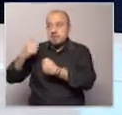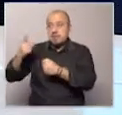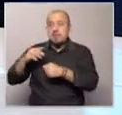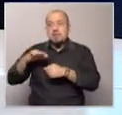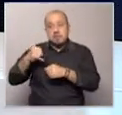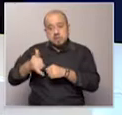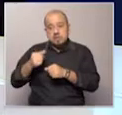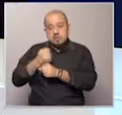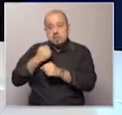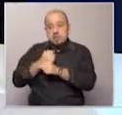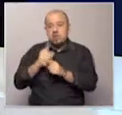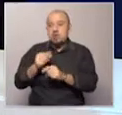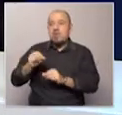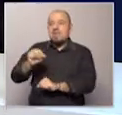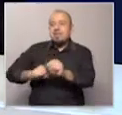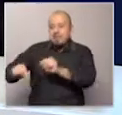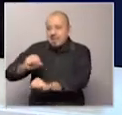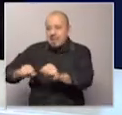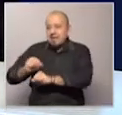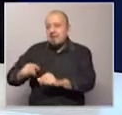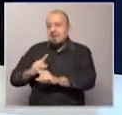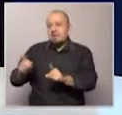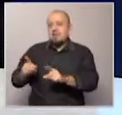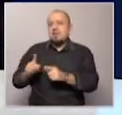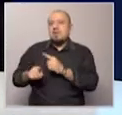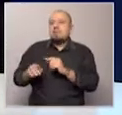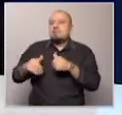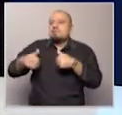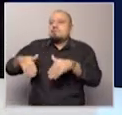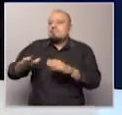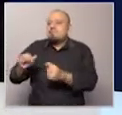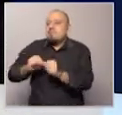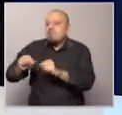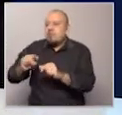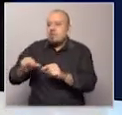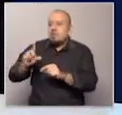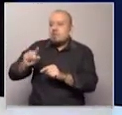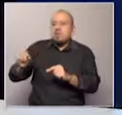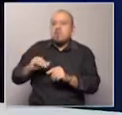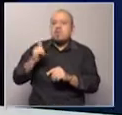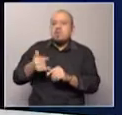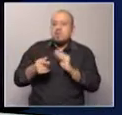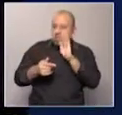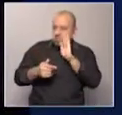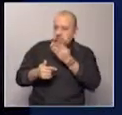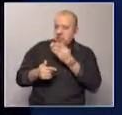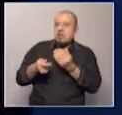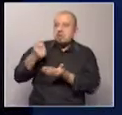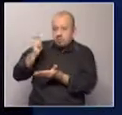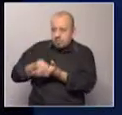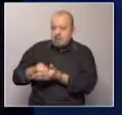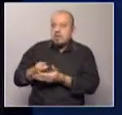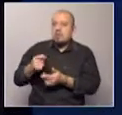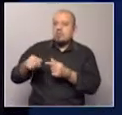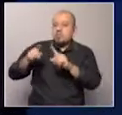no una página o una una changuita y tiene que tener una remuneración tiene que tener un reconocimiento tiene que tener la